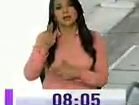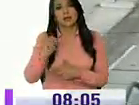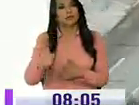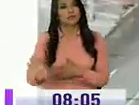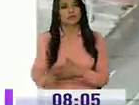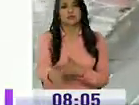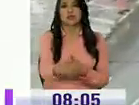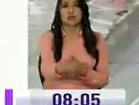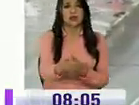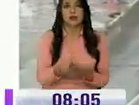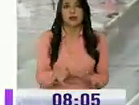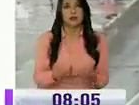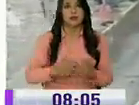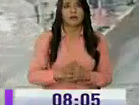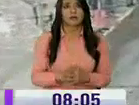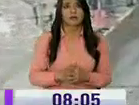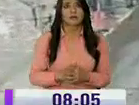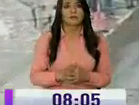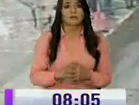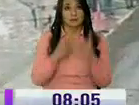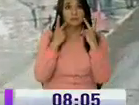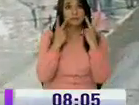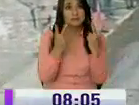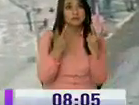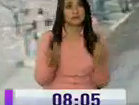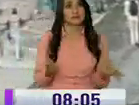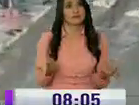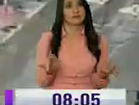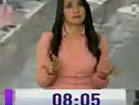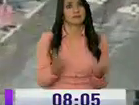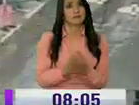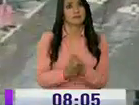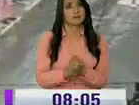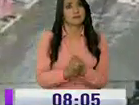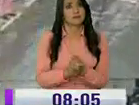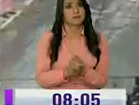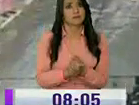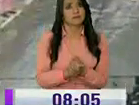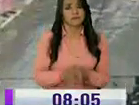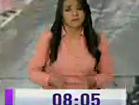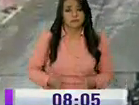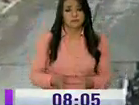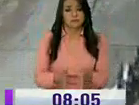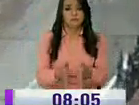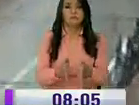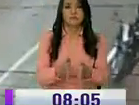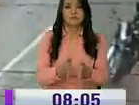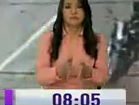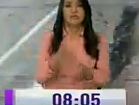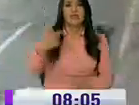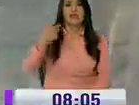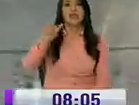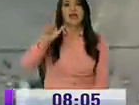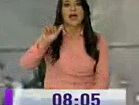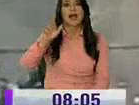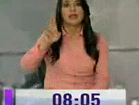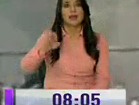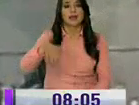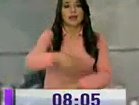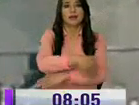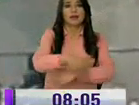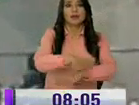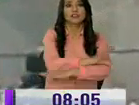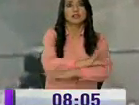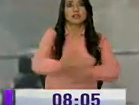cerradas las vías. Ya vamos a ver con lo que pasó en Chahuarquingo. Miren, esto es increíble. Autoridades, Mariscal Sucre y Bernardo de Legarda. Miren, pero miren a los